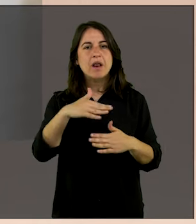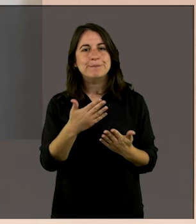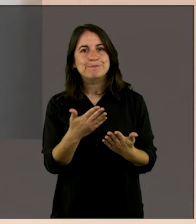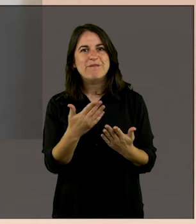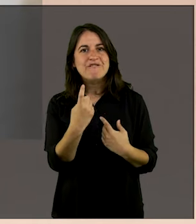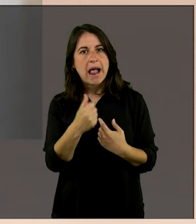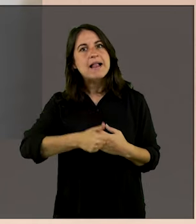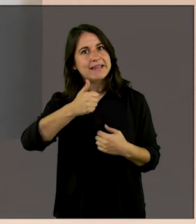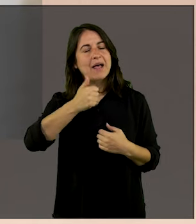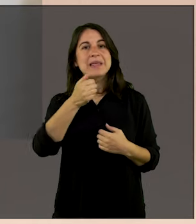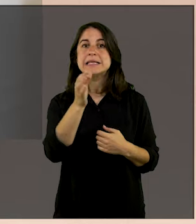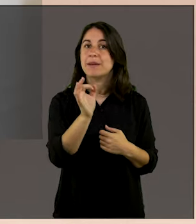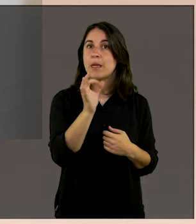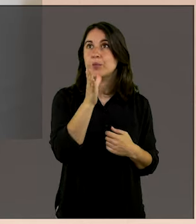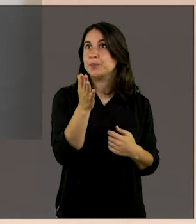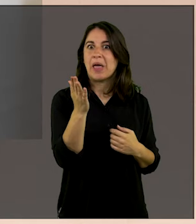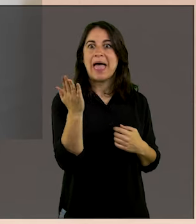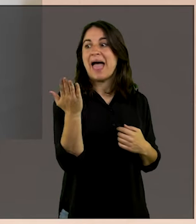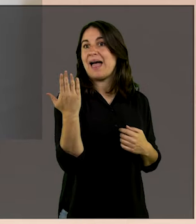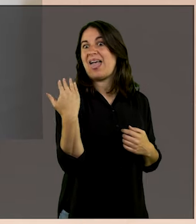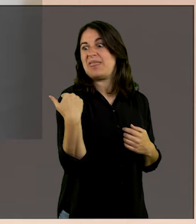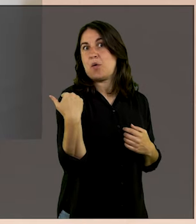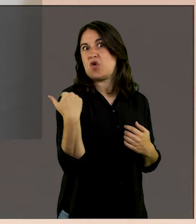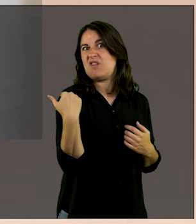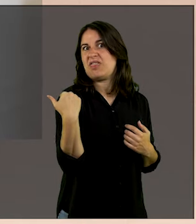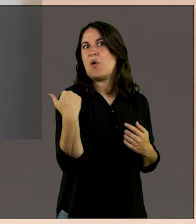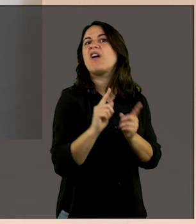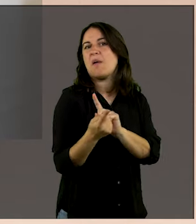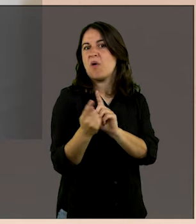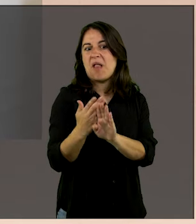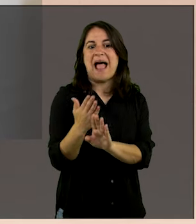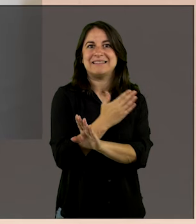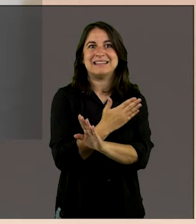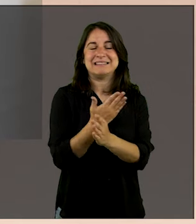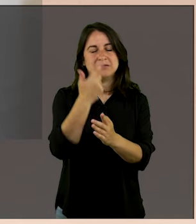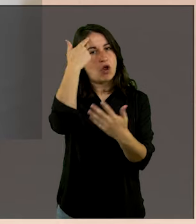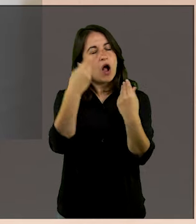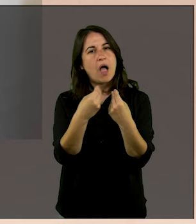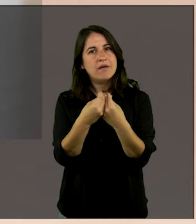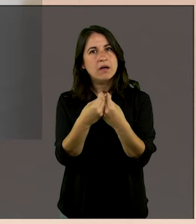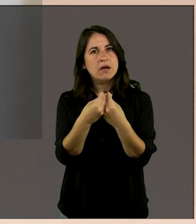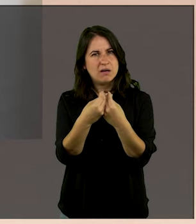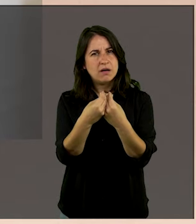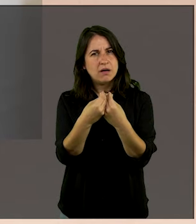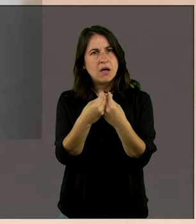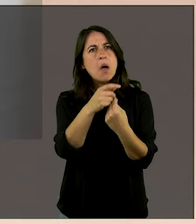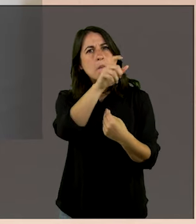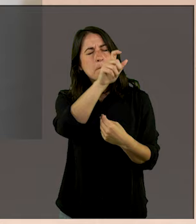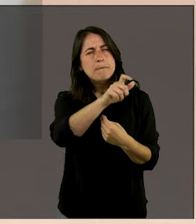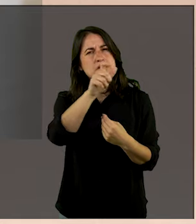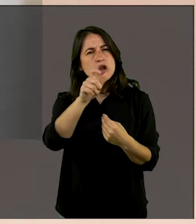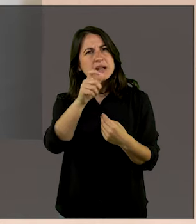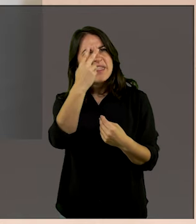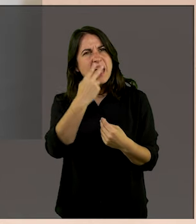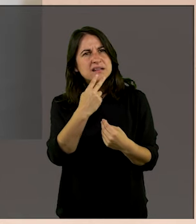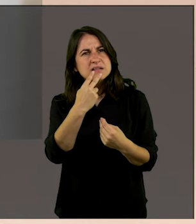corta. Pero porque también es verdad que es que hasta hace relativamente poco no cabía en la cabeza poder hacer